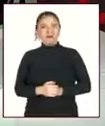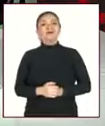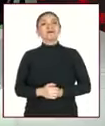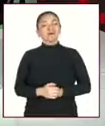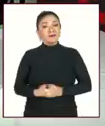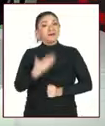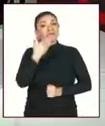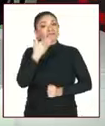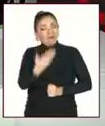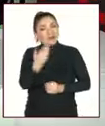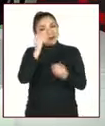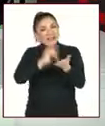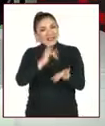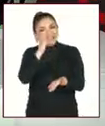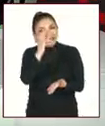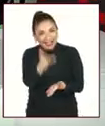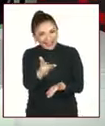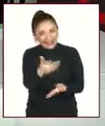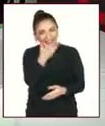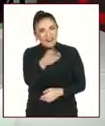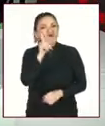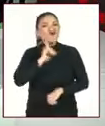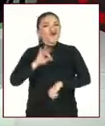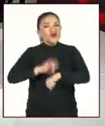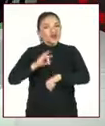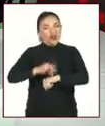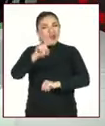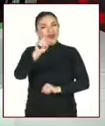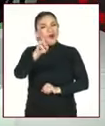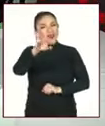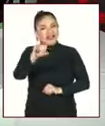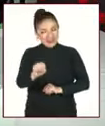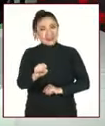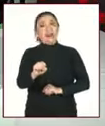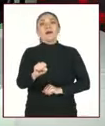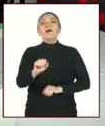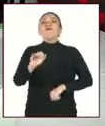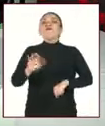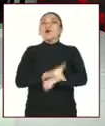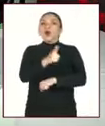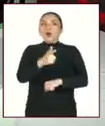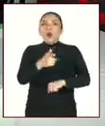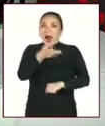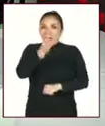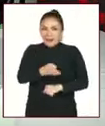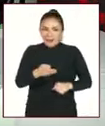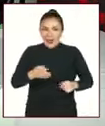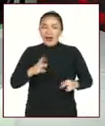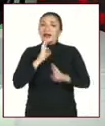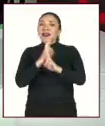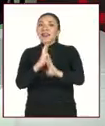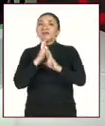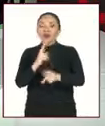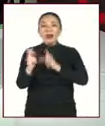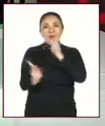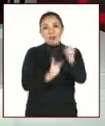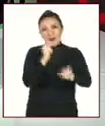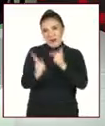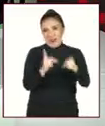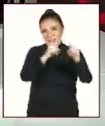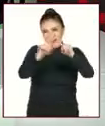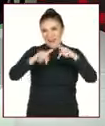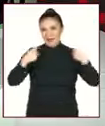más decir gracias, así que muchas gracias, No, doctora ustedes por Doris. invitarme. Sobre todo por participar en esta actividad con las personas que están